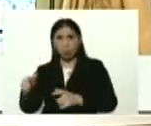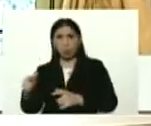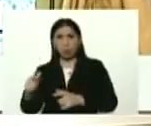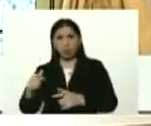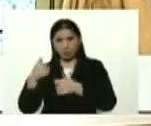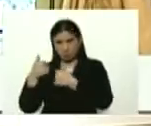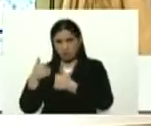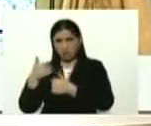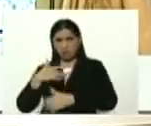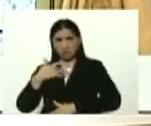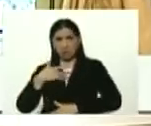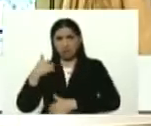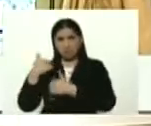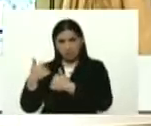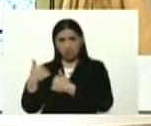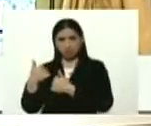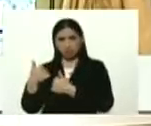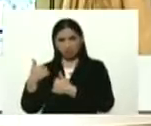devolver.